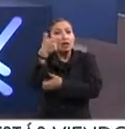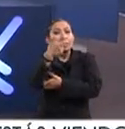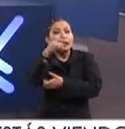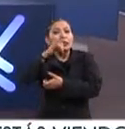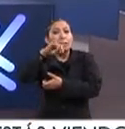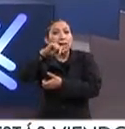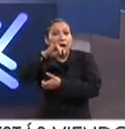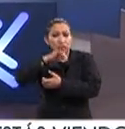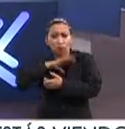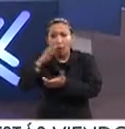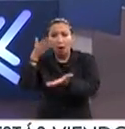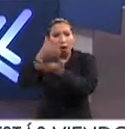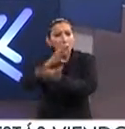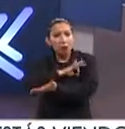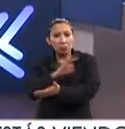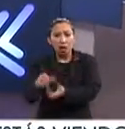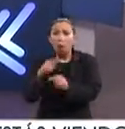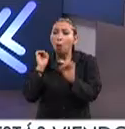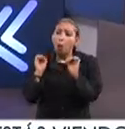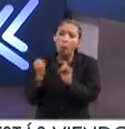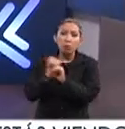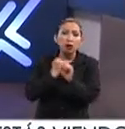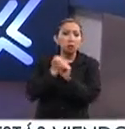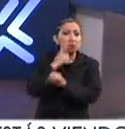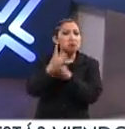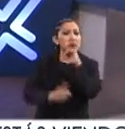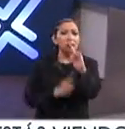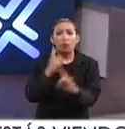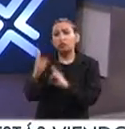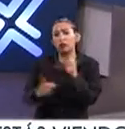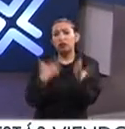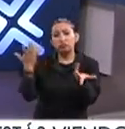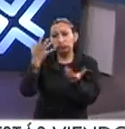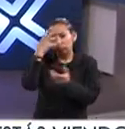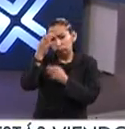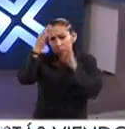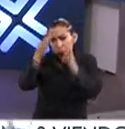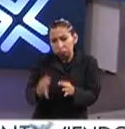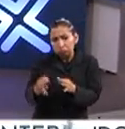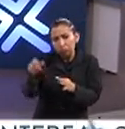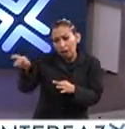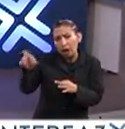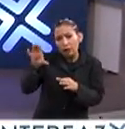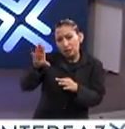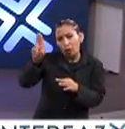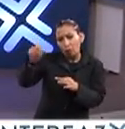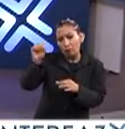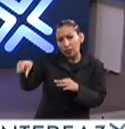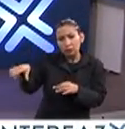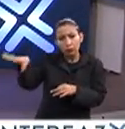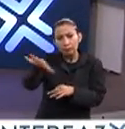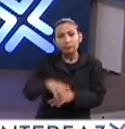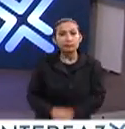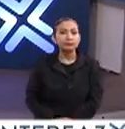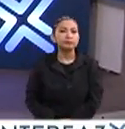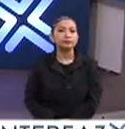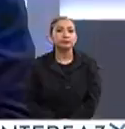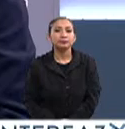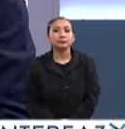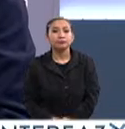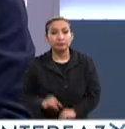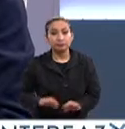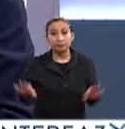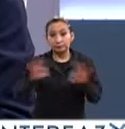hay dentro del campus o a la práctica de un deporte de manera formal también en el mismo campus. Claro, bueno,